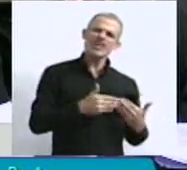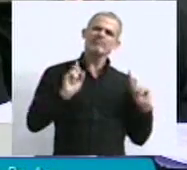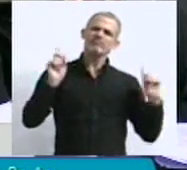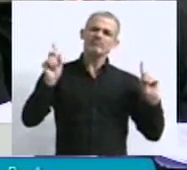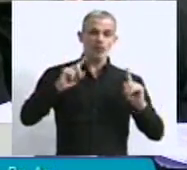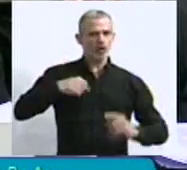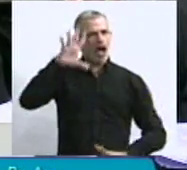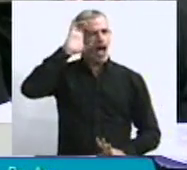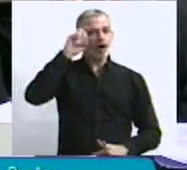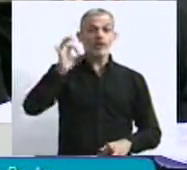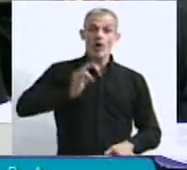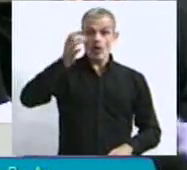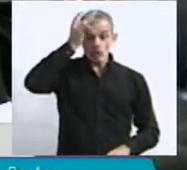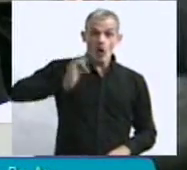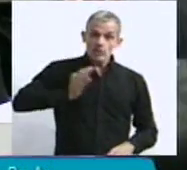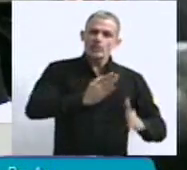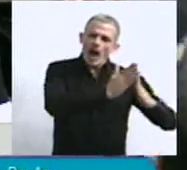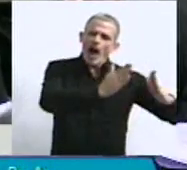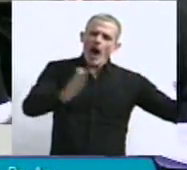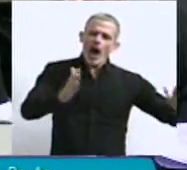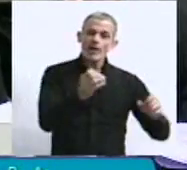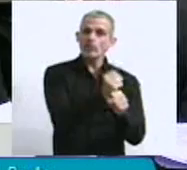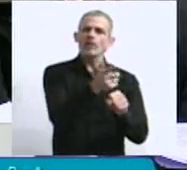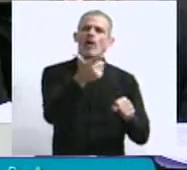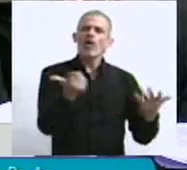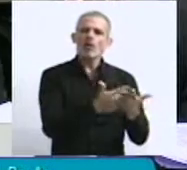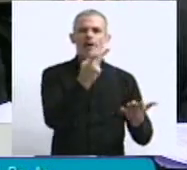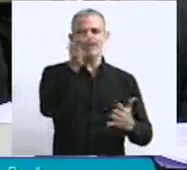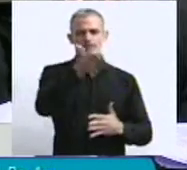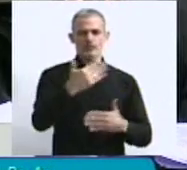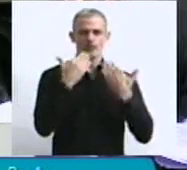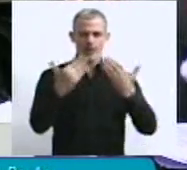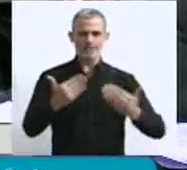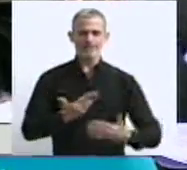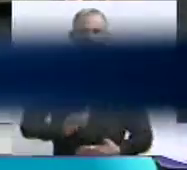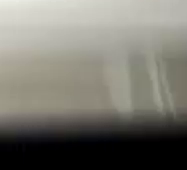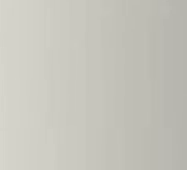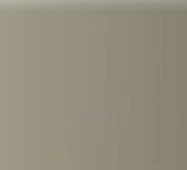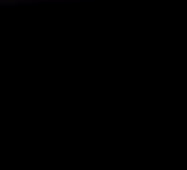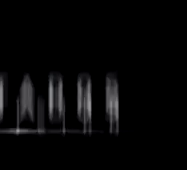no, recordemos 12 años seguidos de desempleo de 2 dígitos. Gracias, Presidenta.